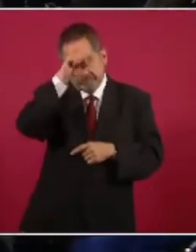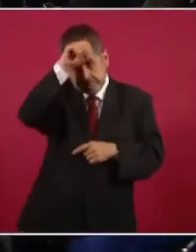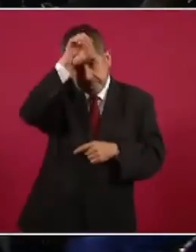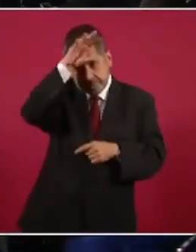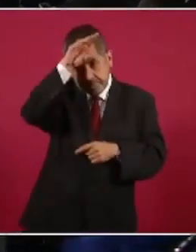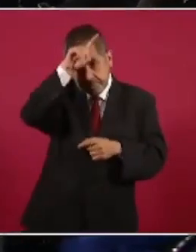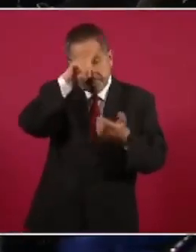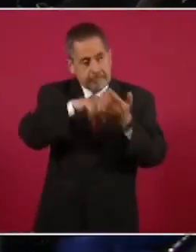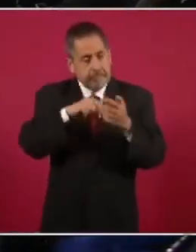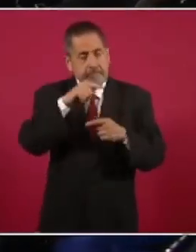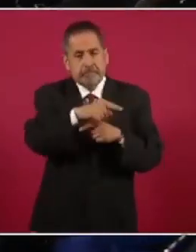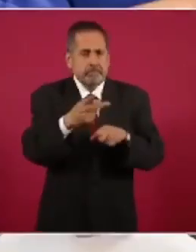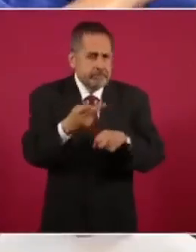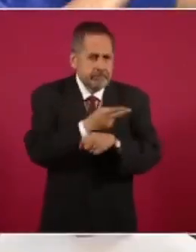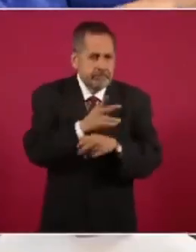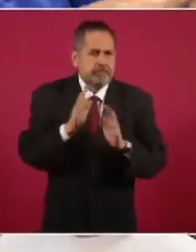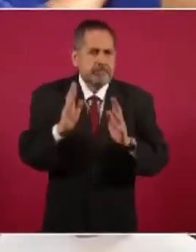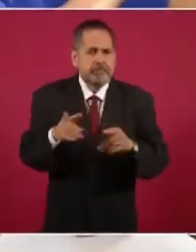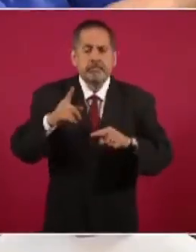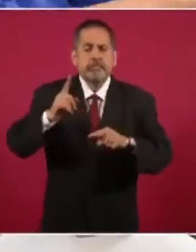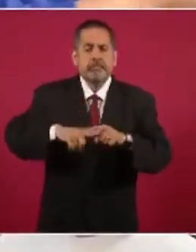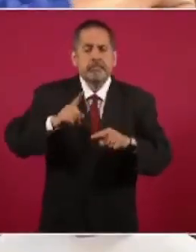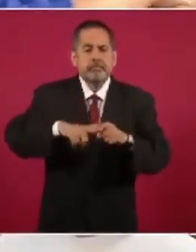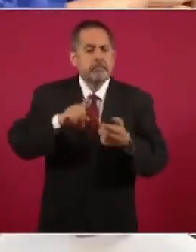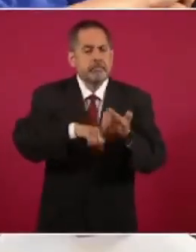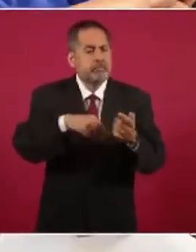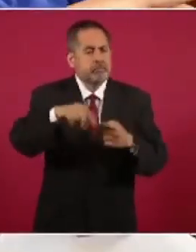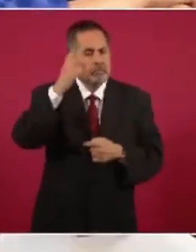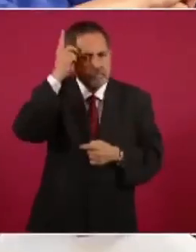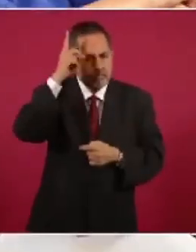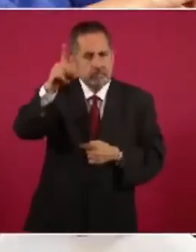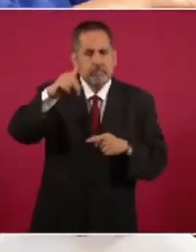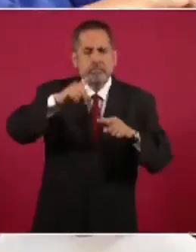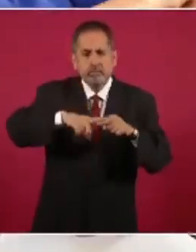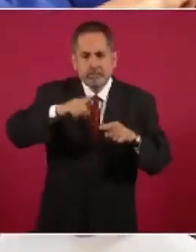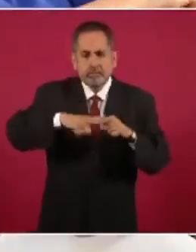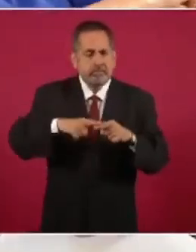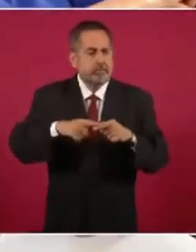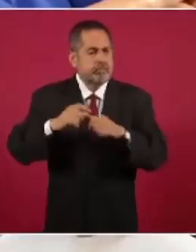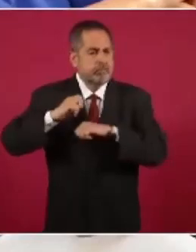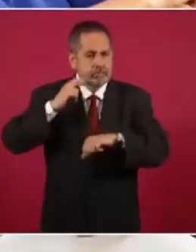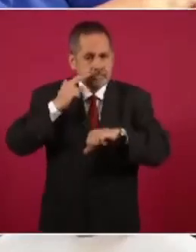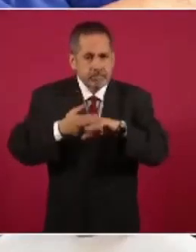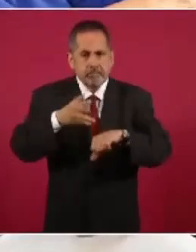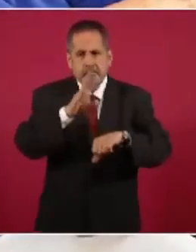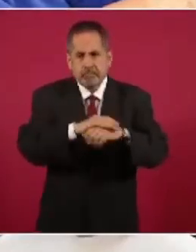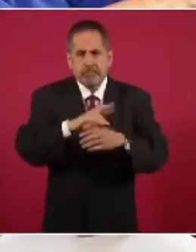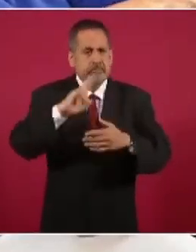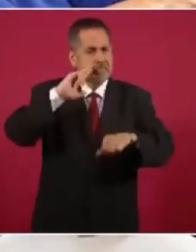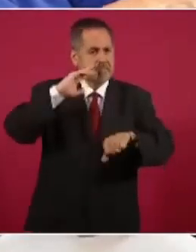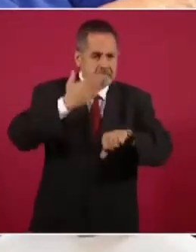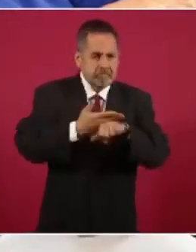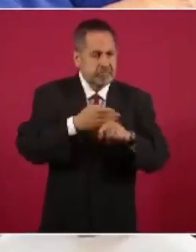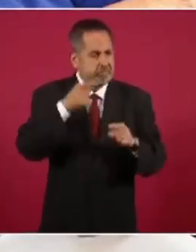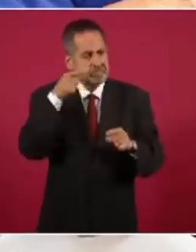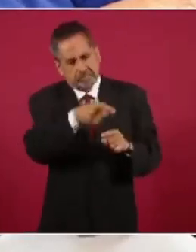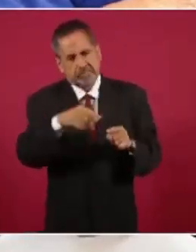Pinabete. ¿Ya saben quiénes son los dueños, quiénes son los operadores, quiénes son los concesionarios, quiénes son los responsables de